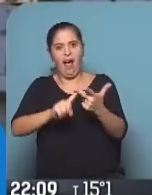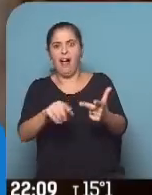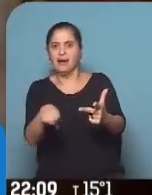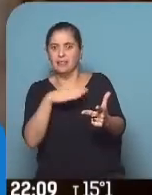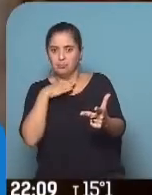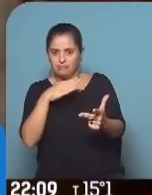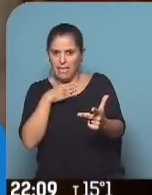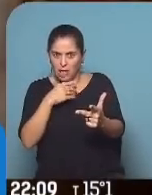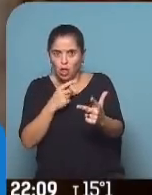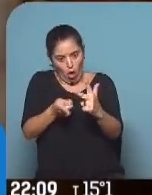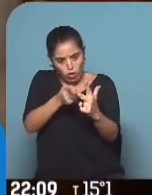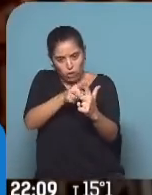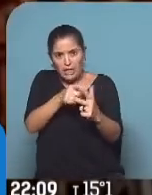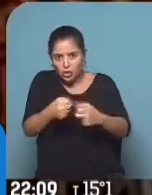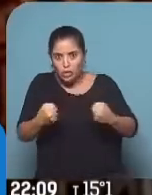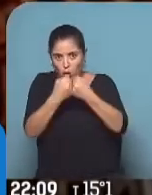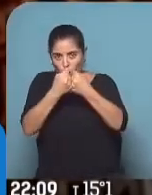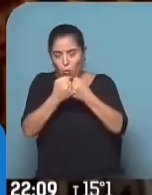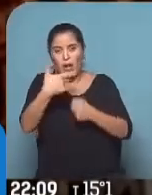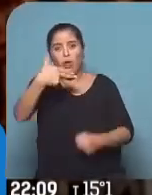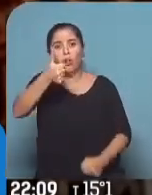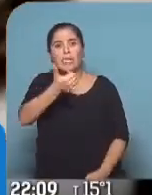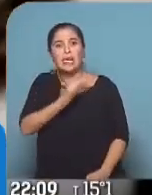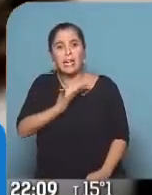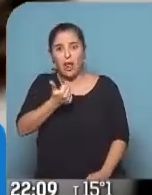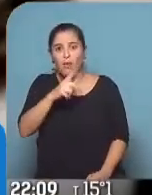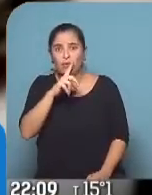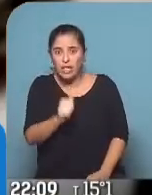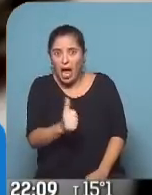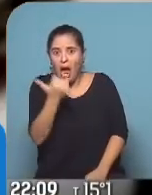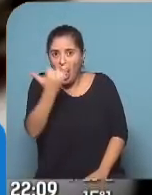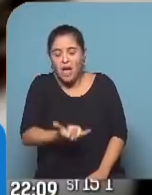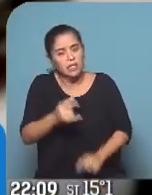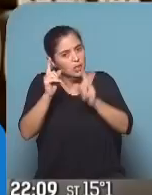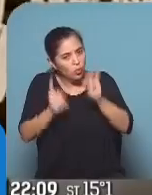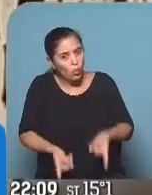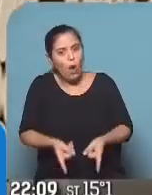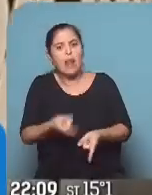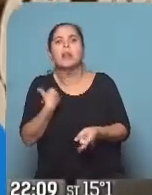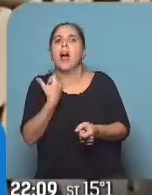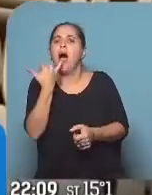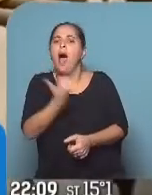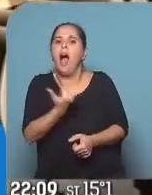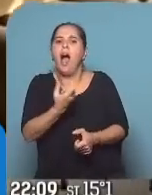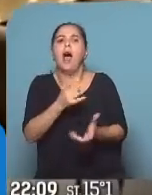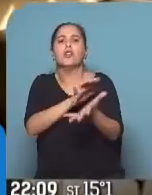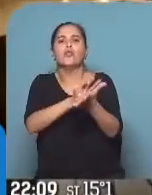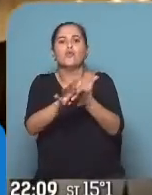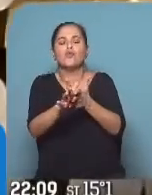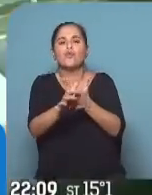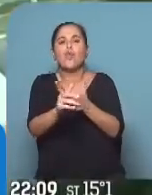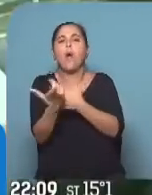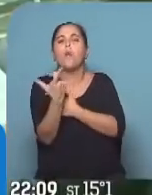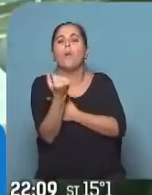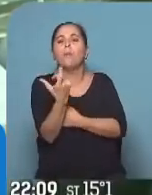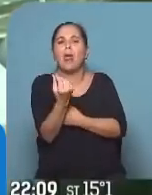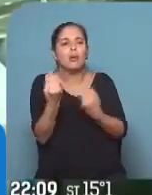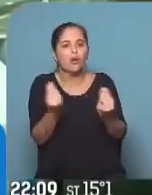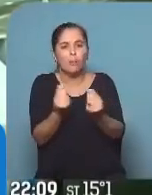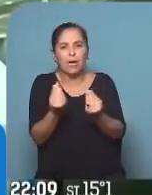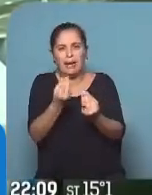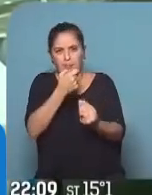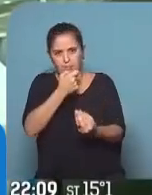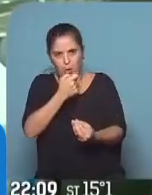lo más perjudicial para los consumidores estadounidenses son los aranceles a importaciones como las del acero, aluminio y también